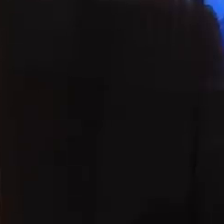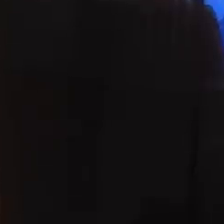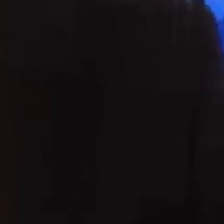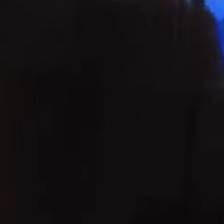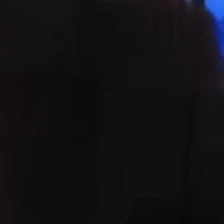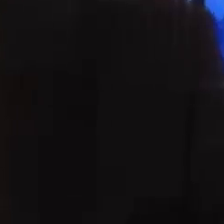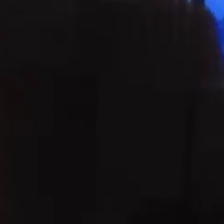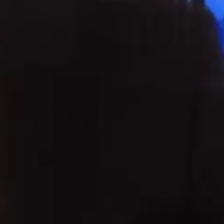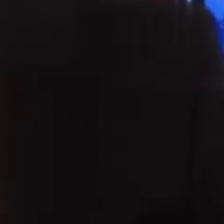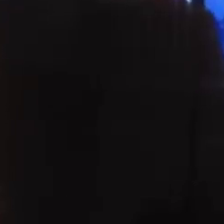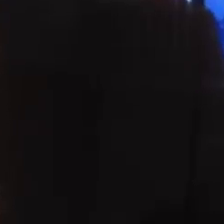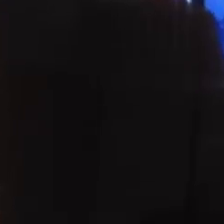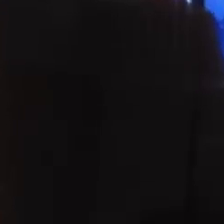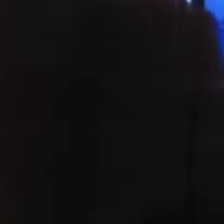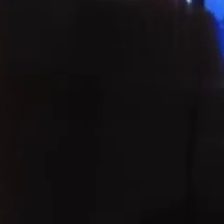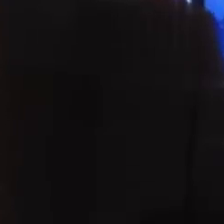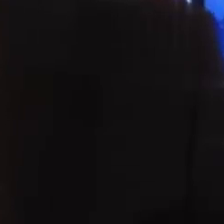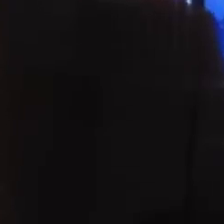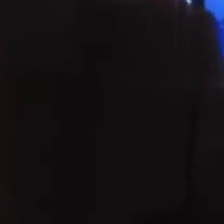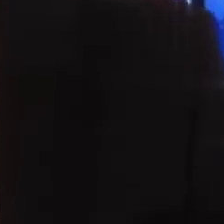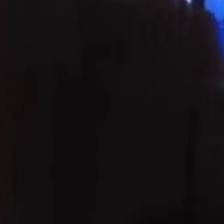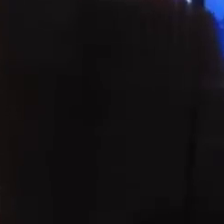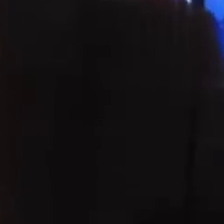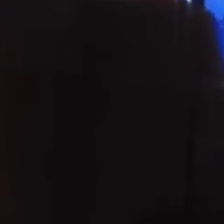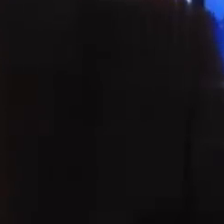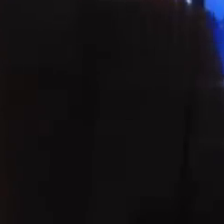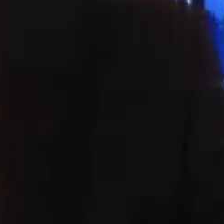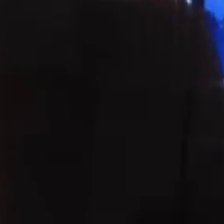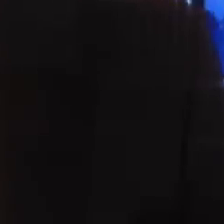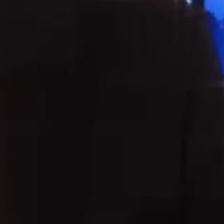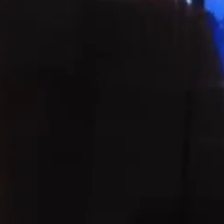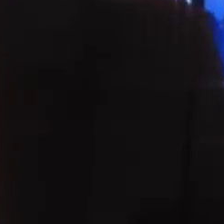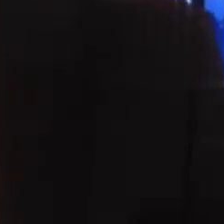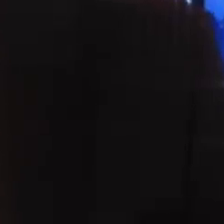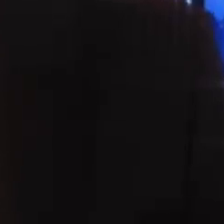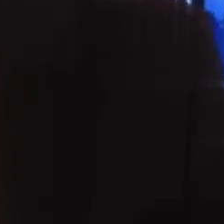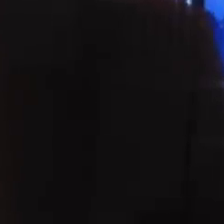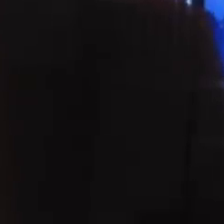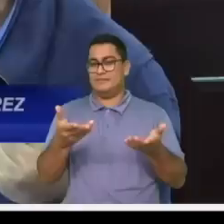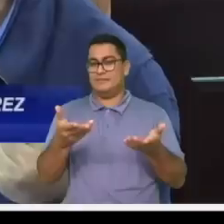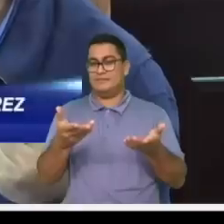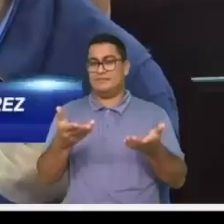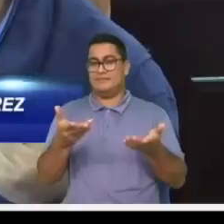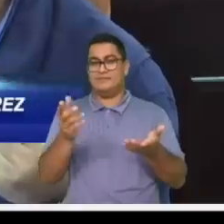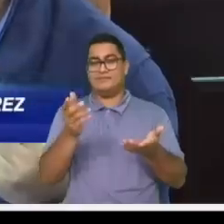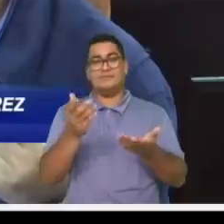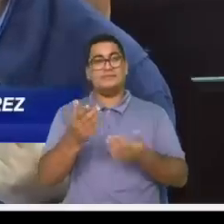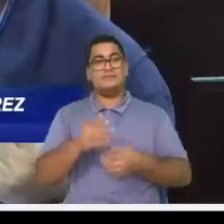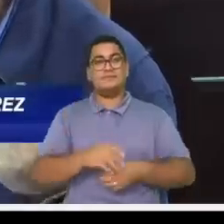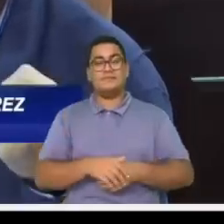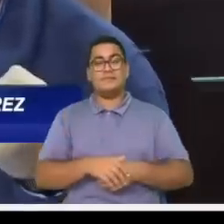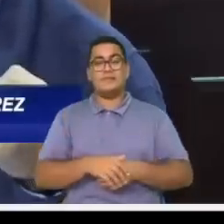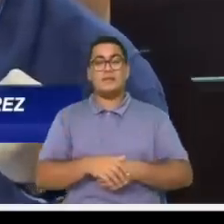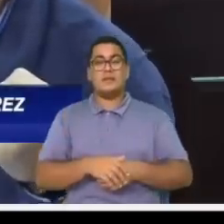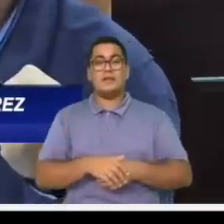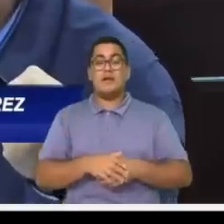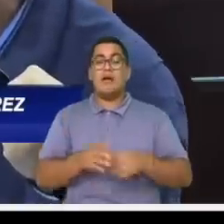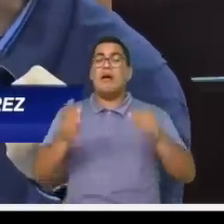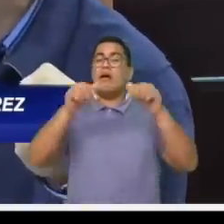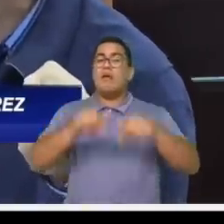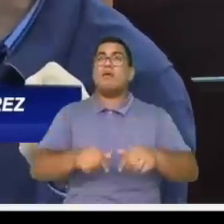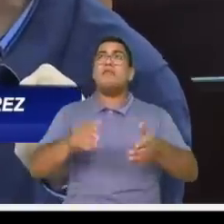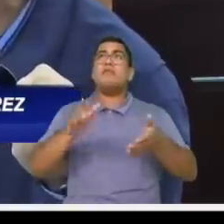Psst, Guálmaro, no diga eso enfrente de tus jefes. En casa del ahorcado no se habla de la soga. A través de